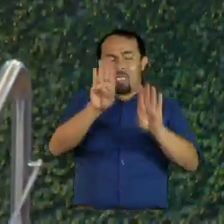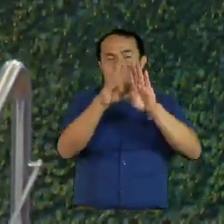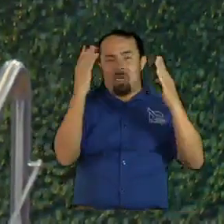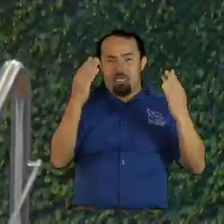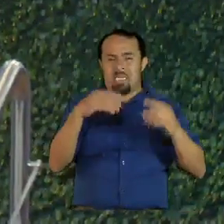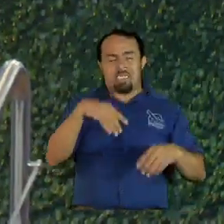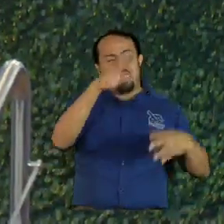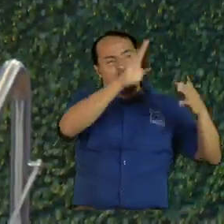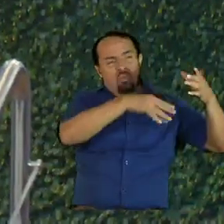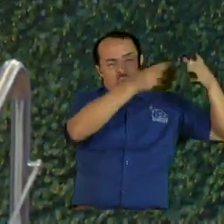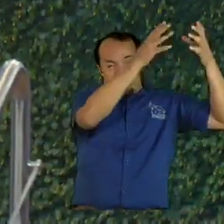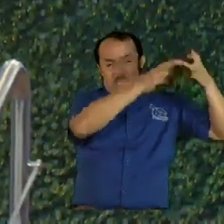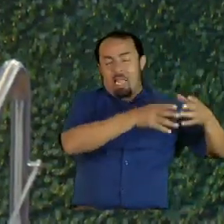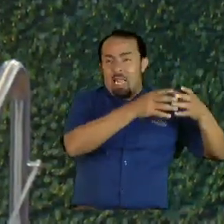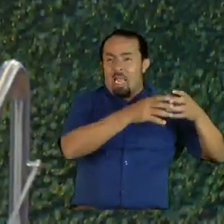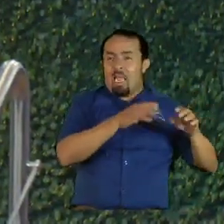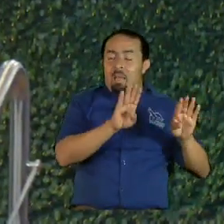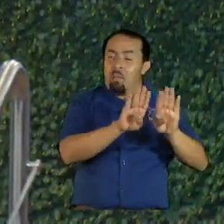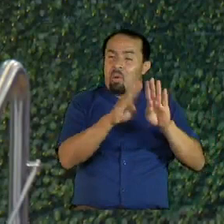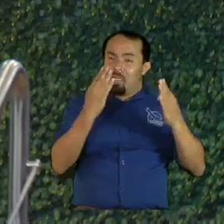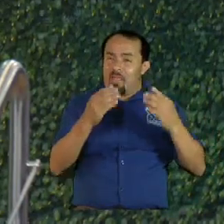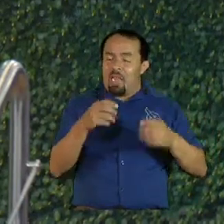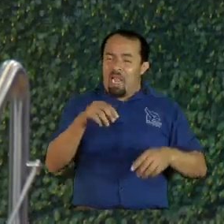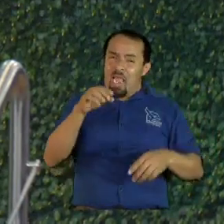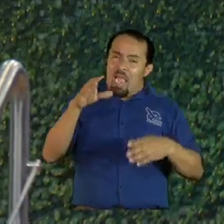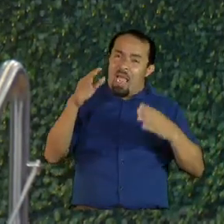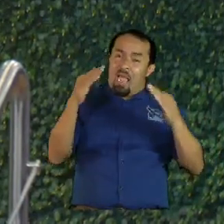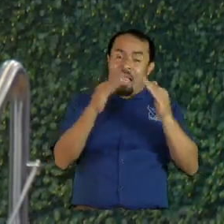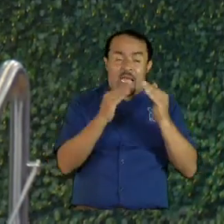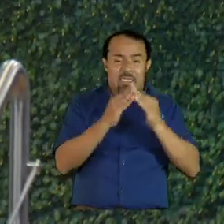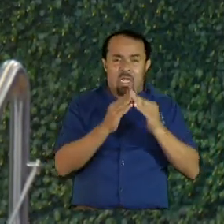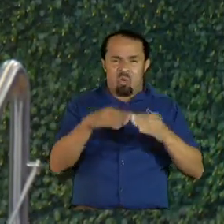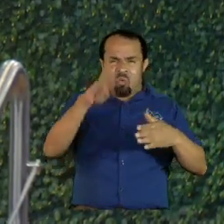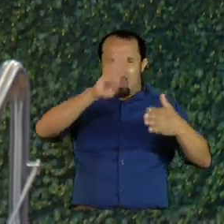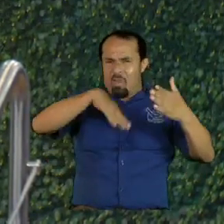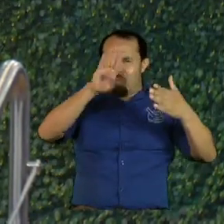ni los postes de su casa, de la puerta de su casa, con una brocha.